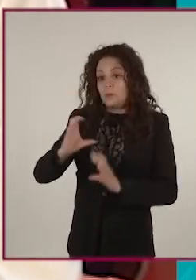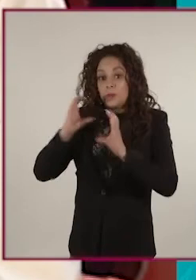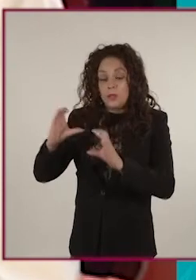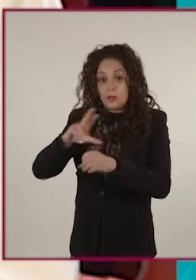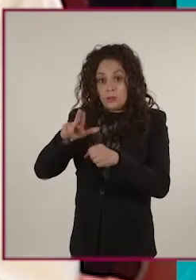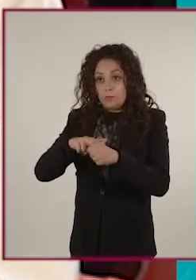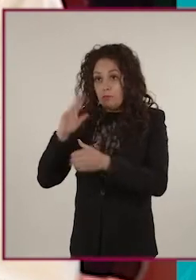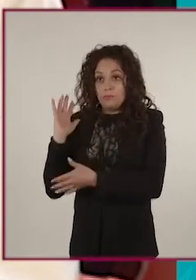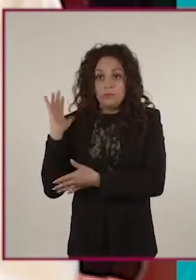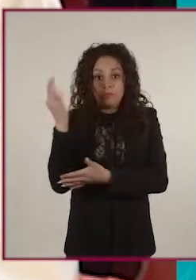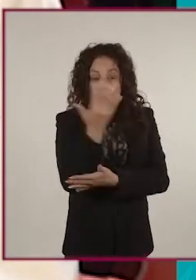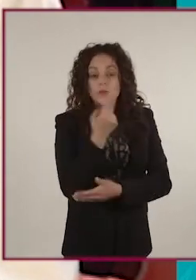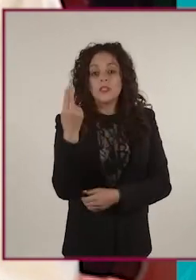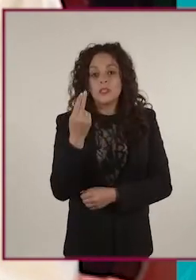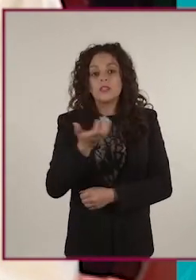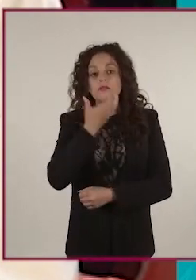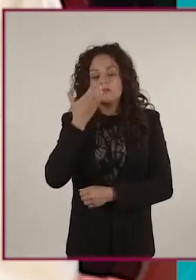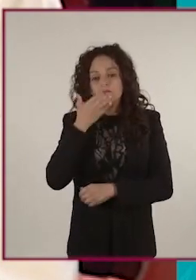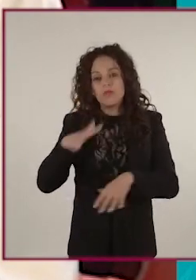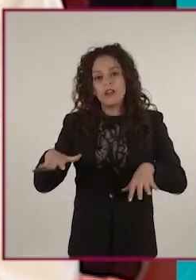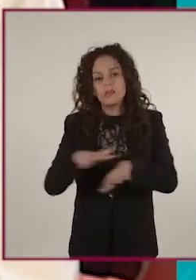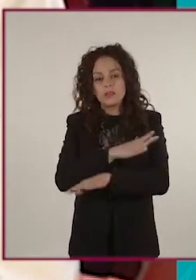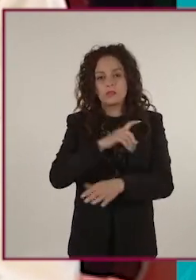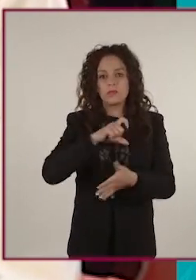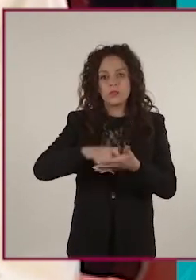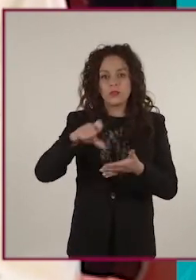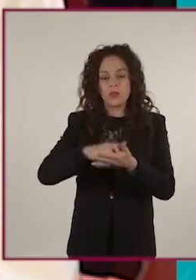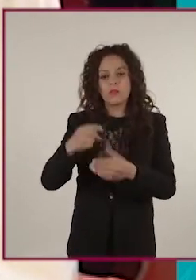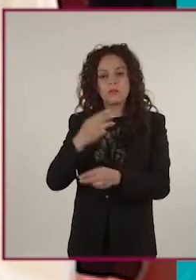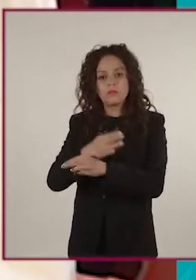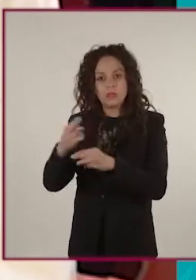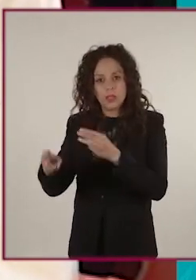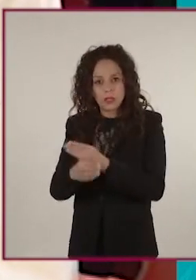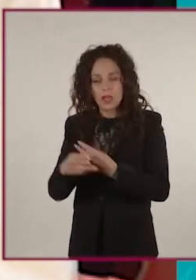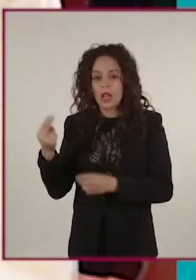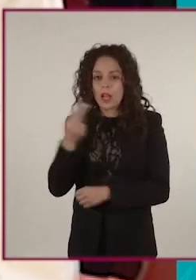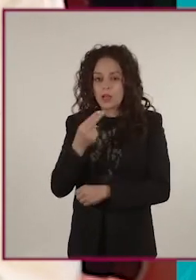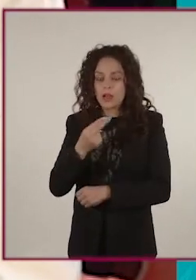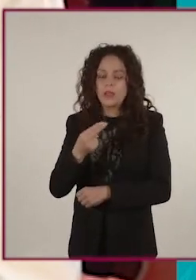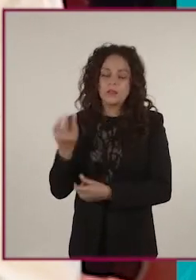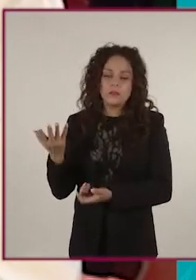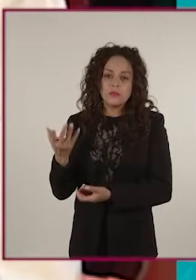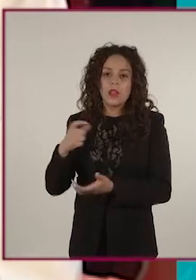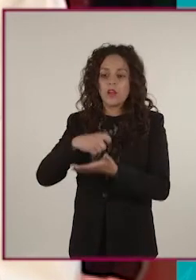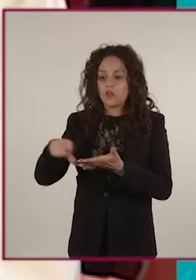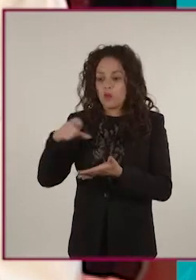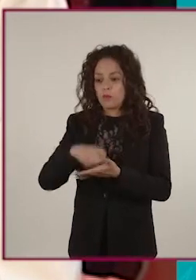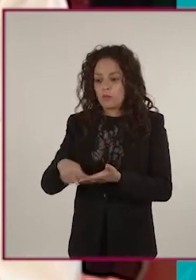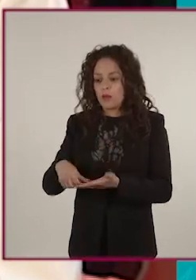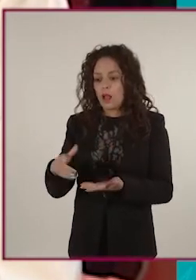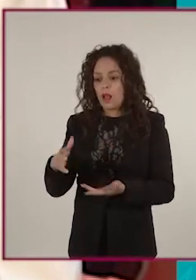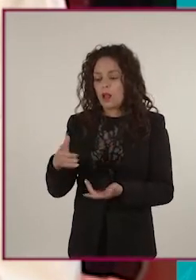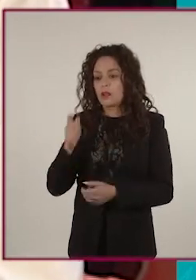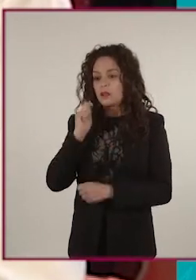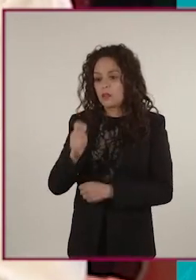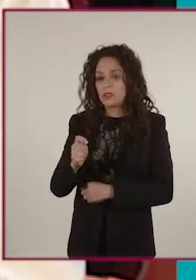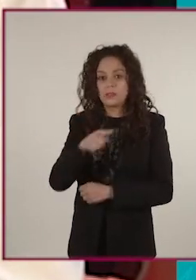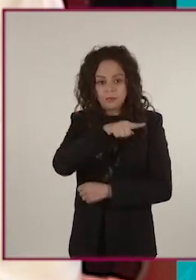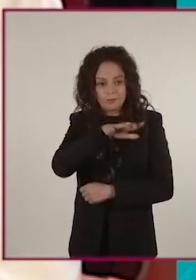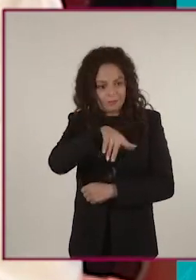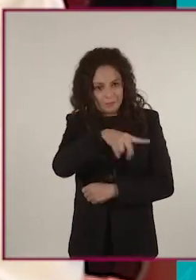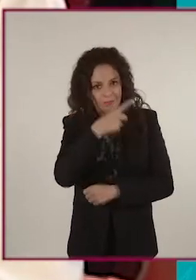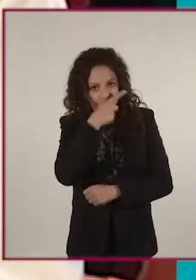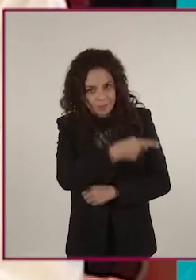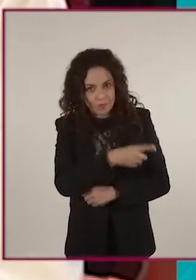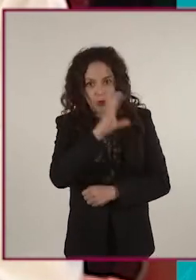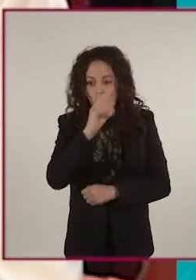es cambiar nuestros hábitos de consumo, ¿no? Tratar de preferir productos como los que tú estás mencionando o como los que nosotros